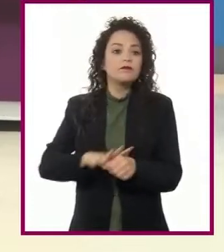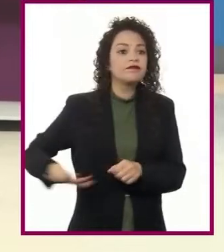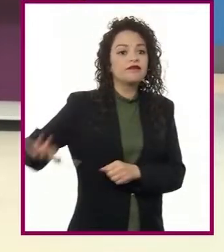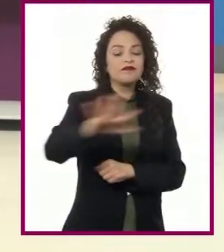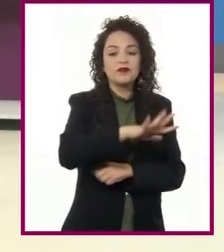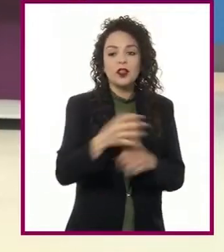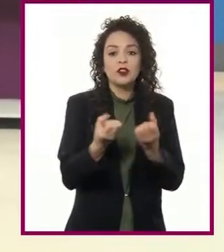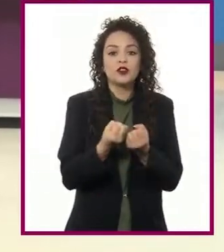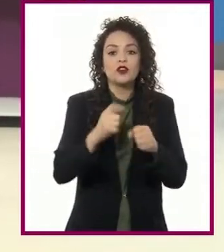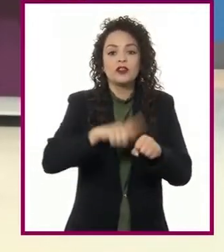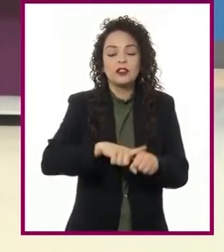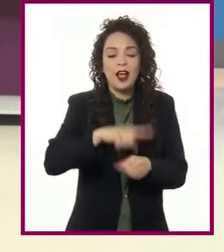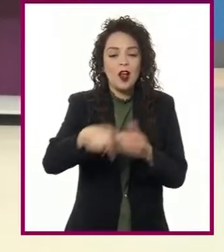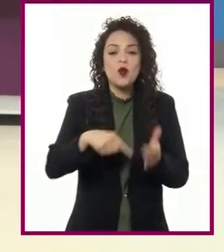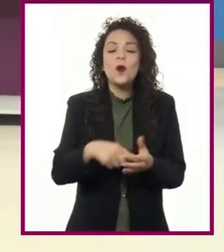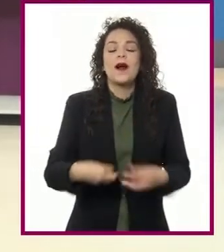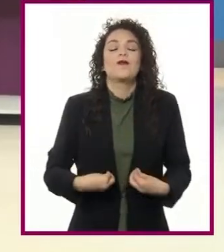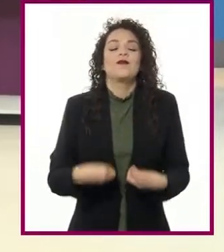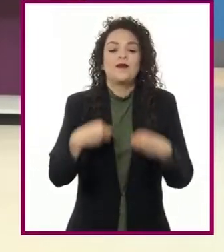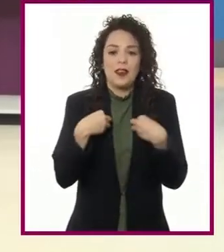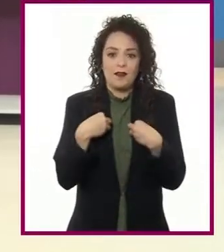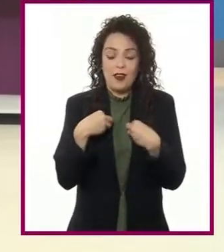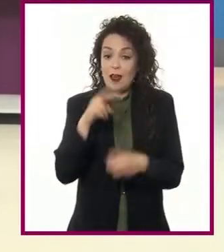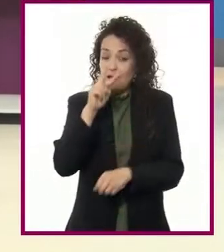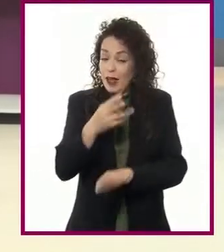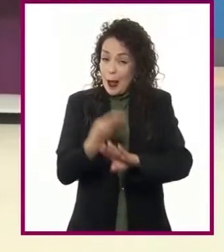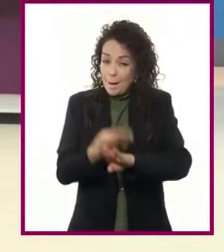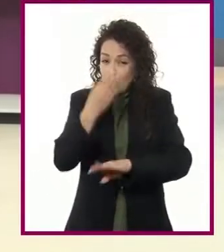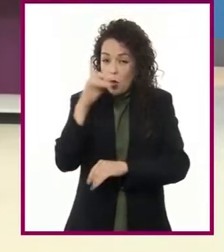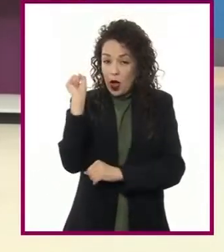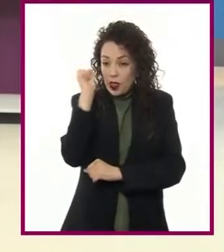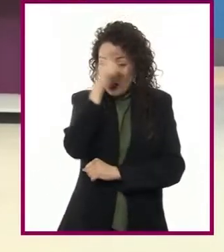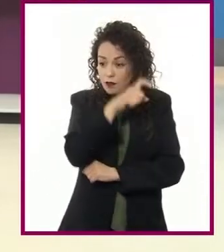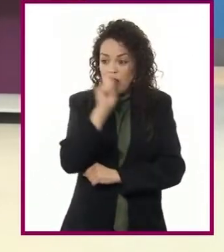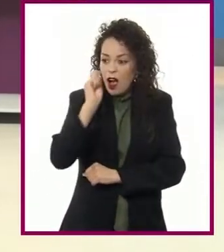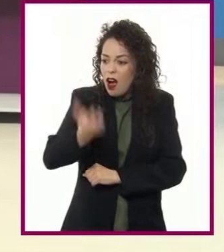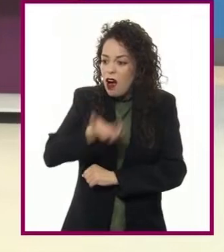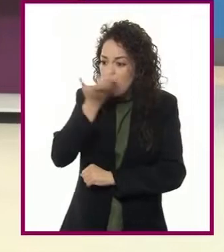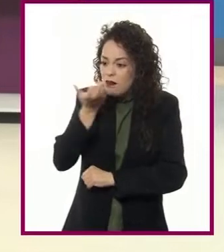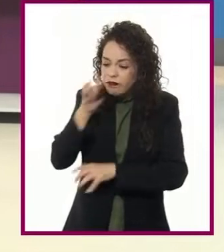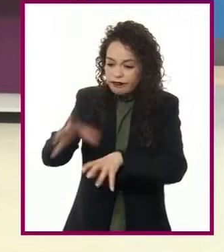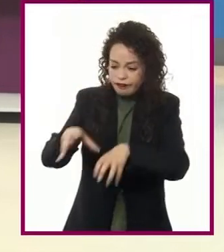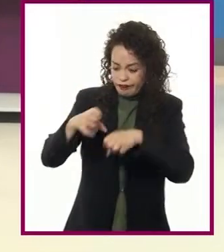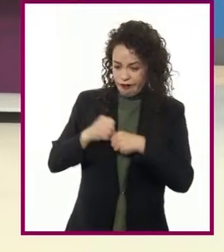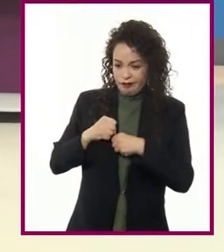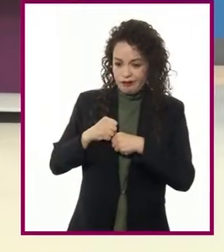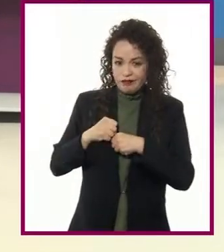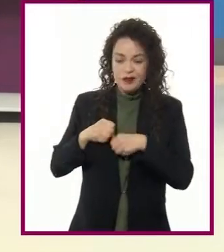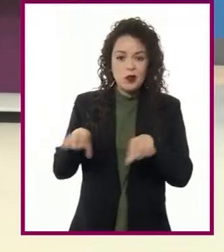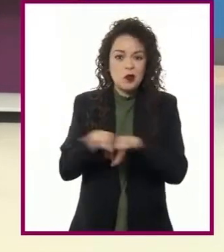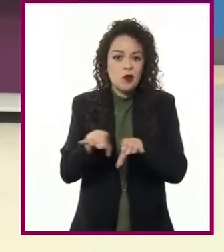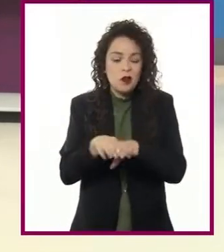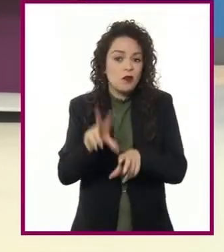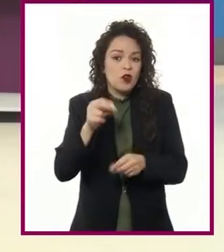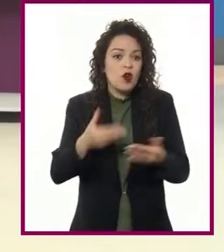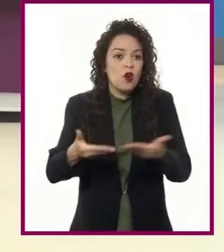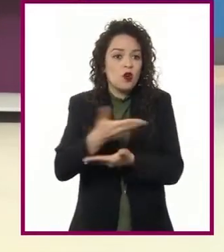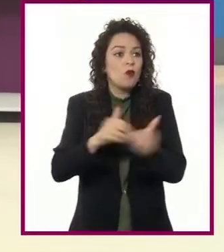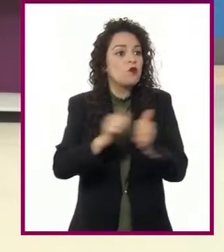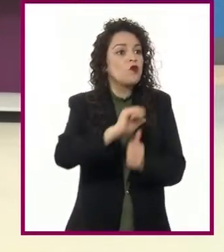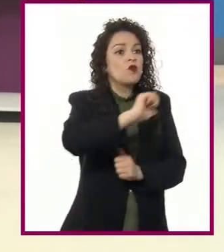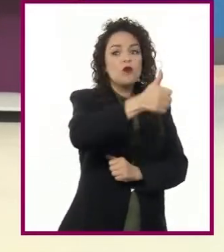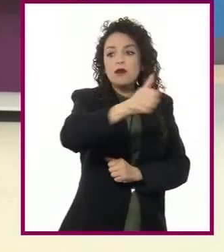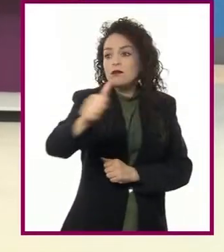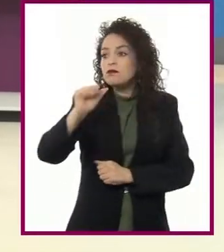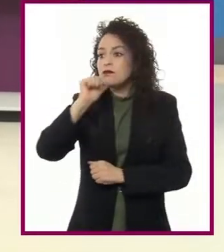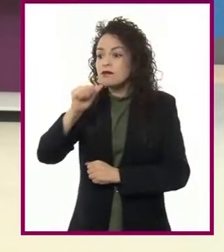vivimos. Sería muy difícil adoptar costumbres que nadie más comparte en nuestro entorno. Por ejemplo, si quisiéramos